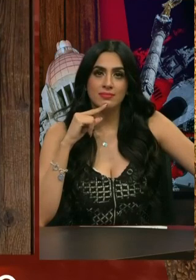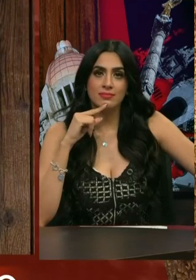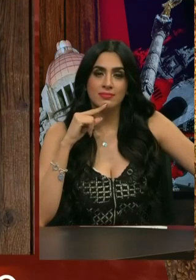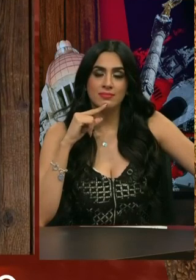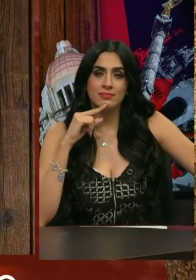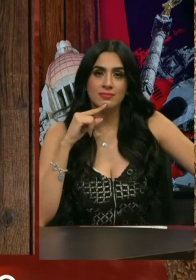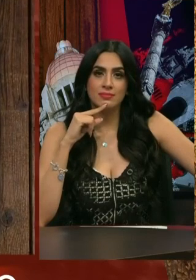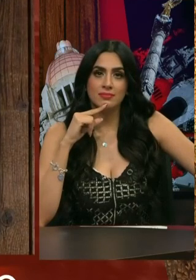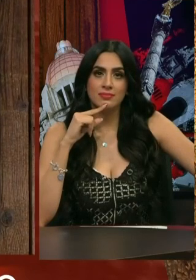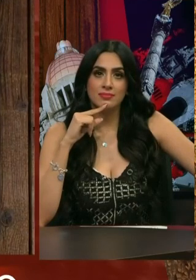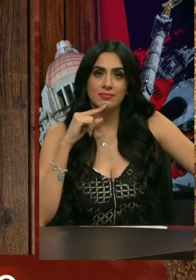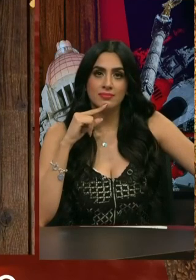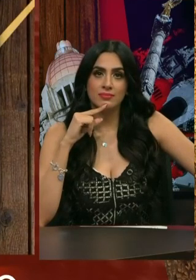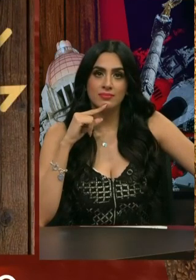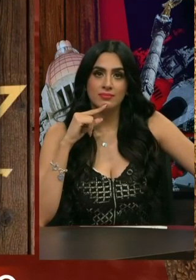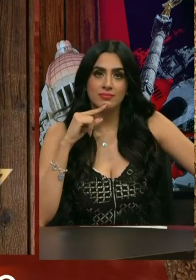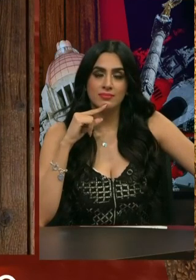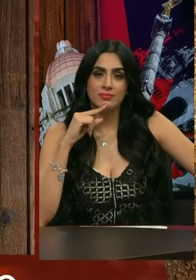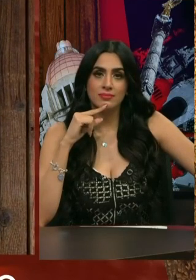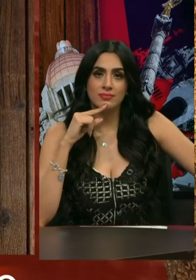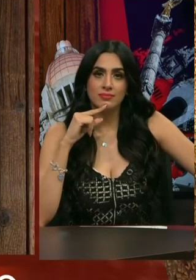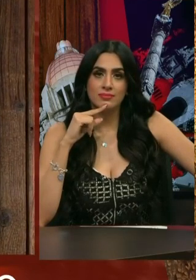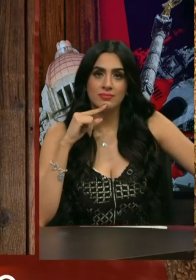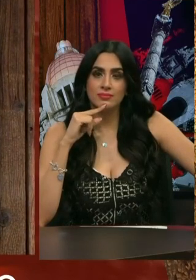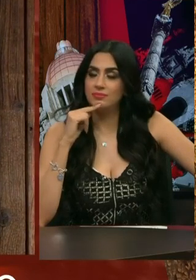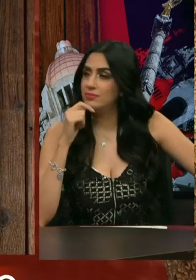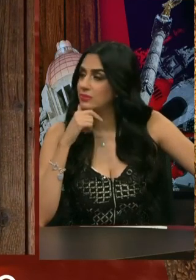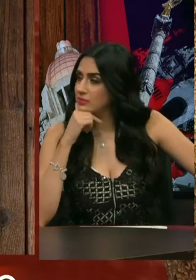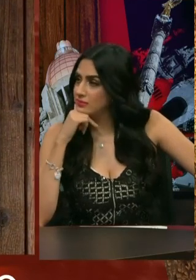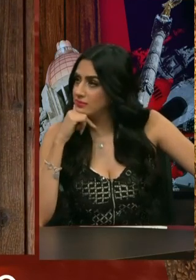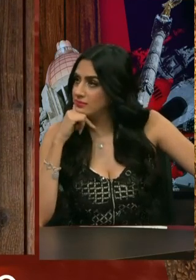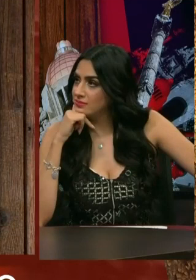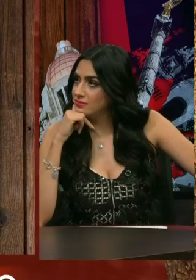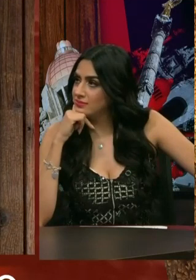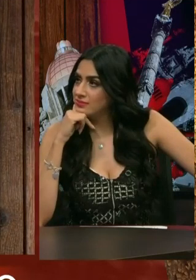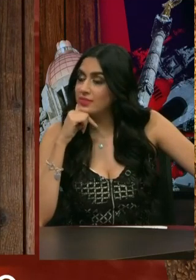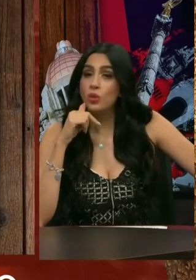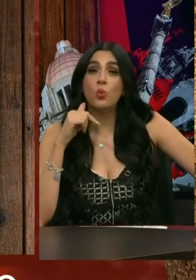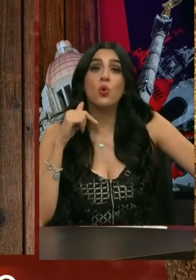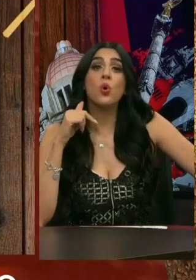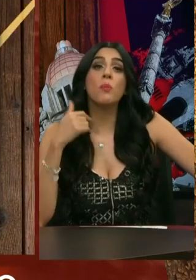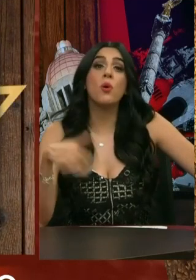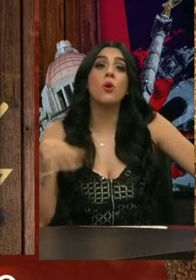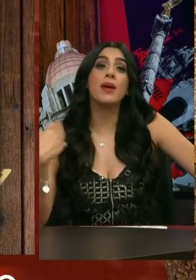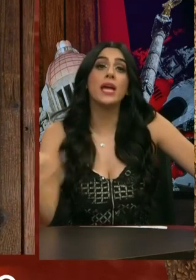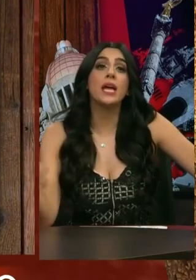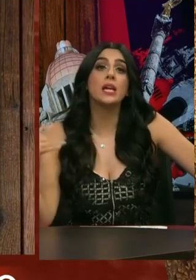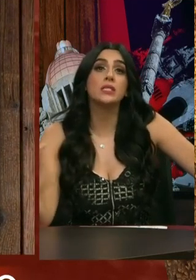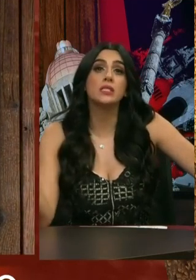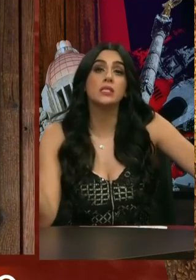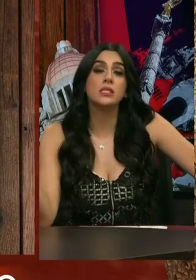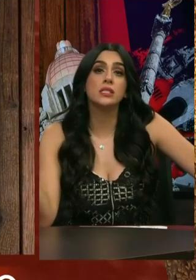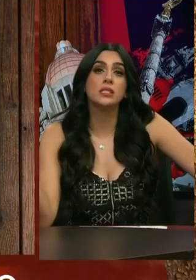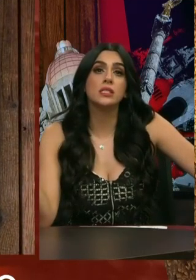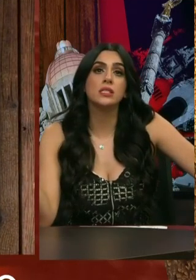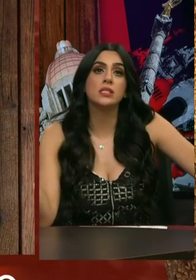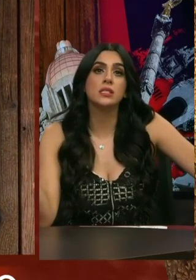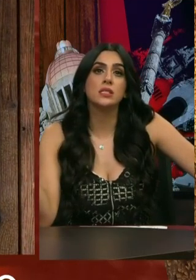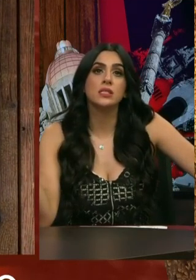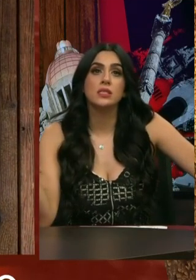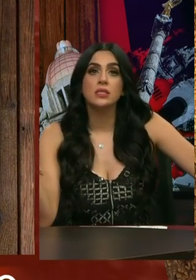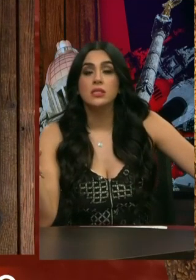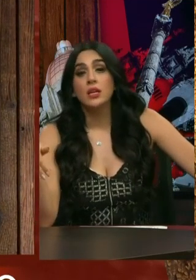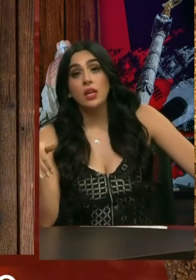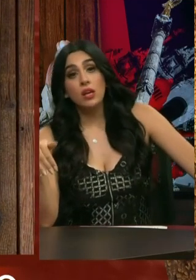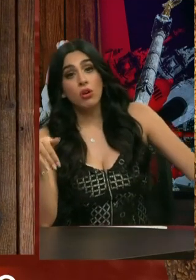las oficinas del IMSS en Morelia. O sea, todo el Seguro Social sería a Morelia, lo que representaría alrededor de